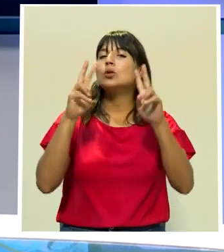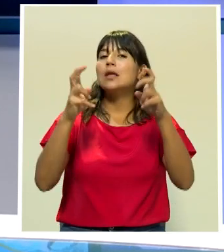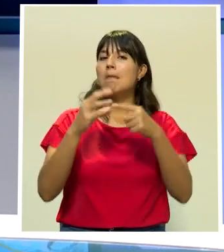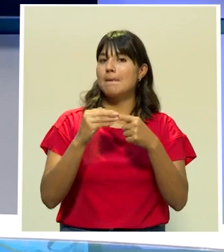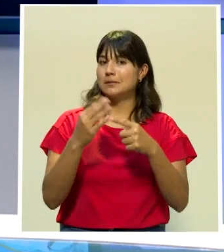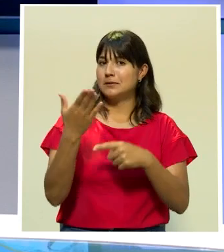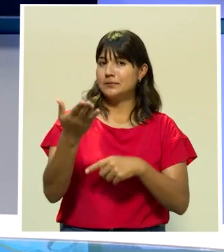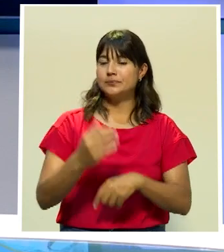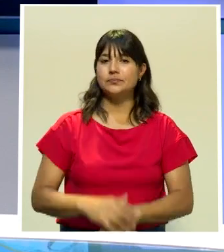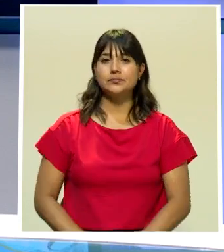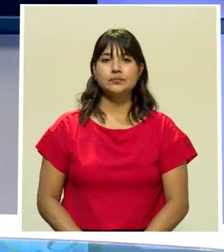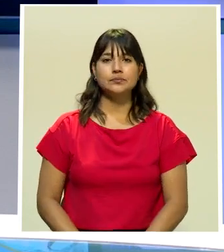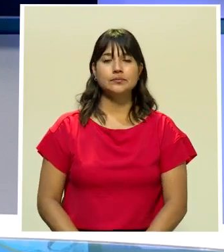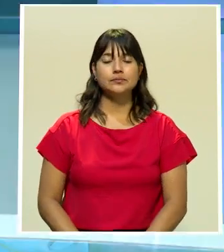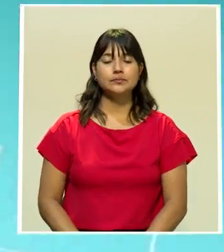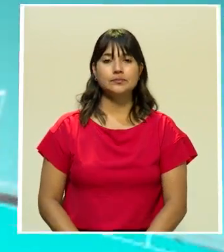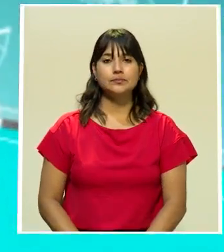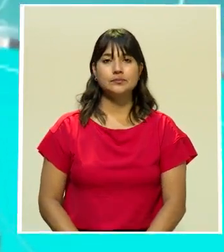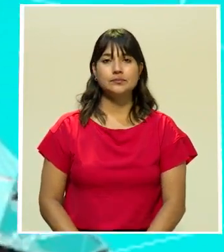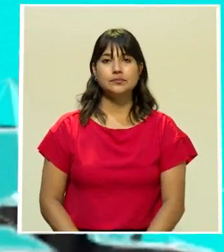titulares. Adelante.